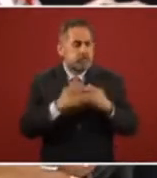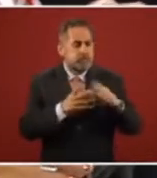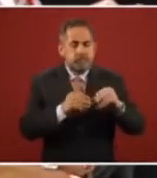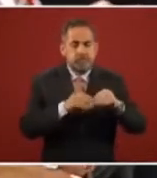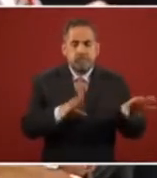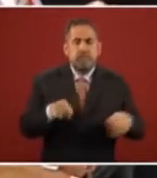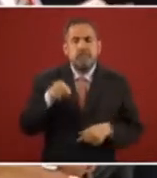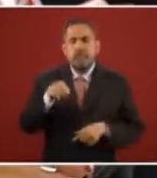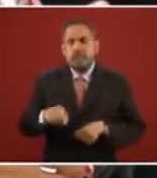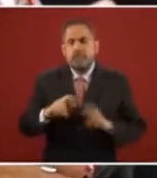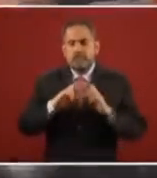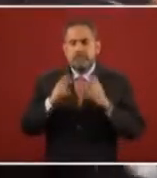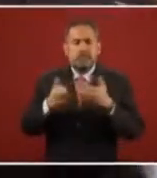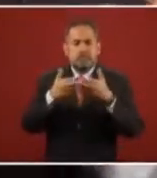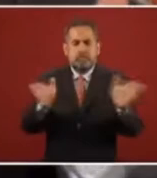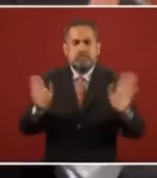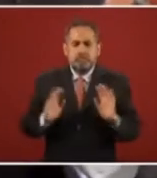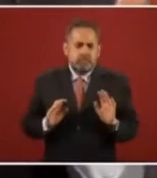abierta